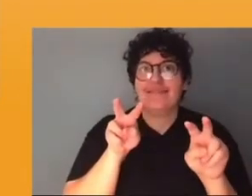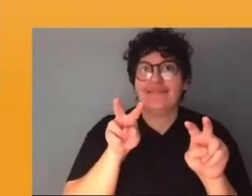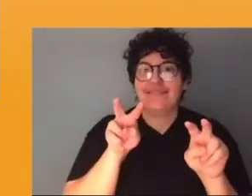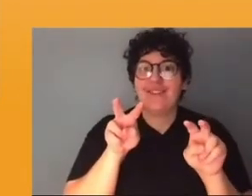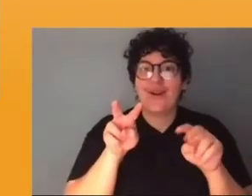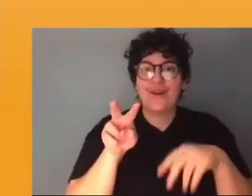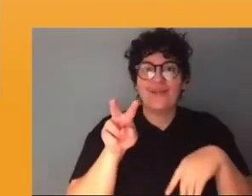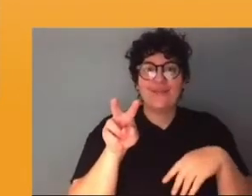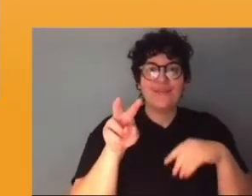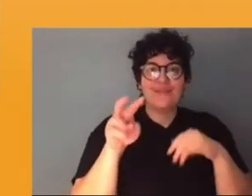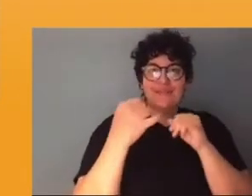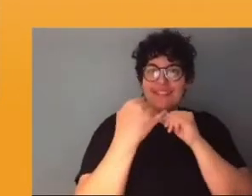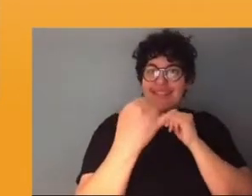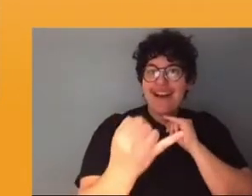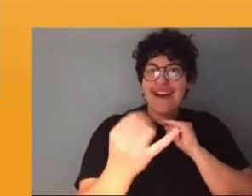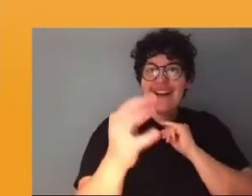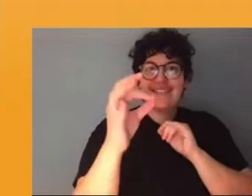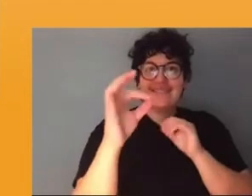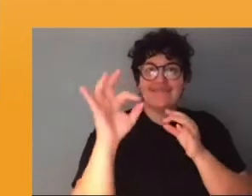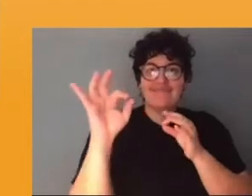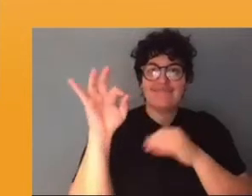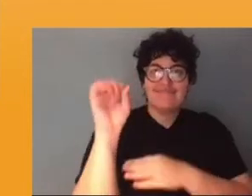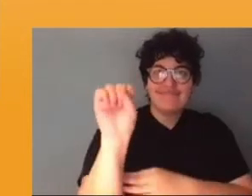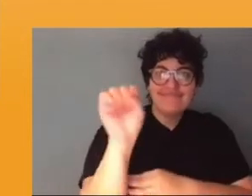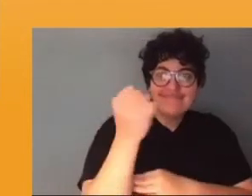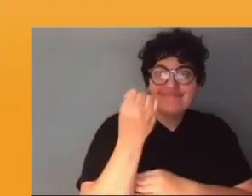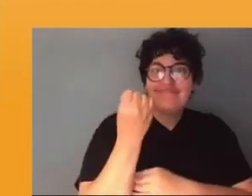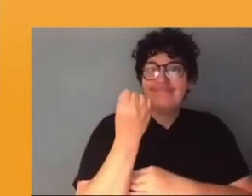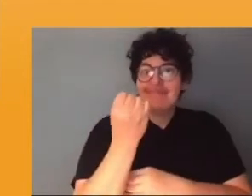Al hacer esos movimientos,